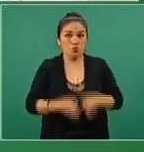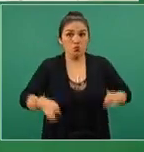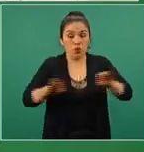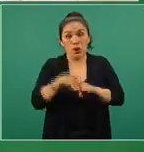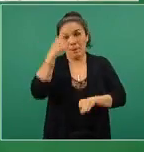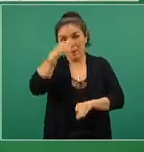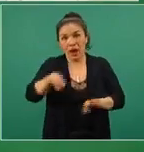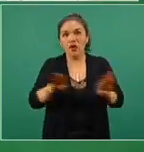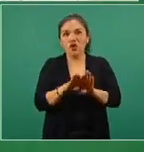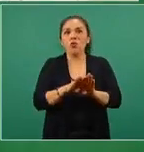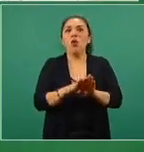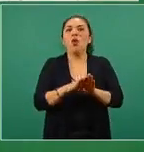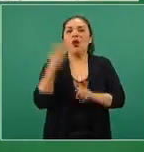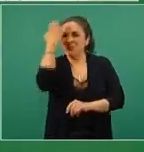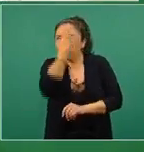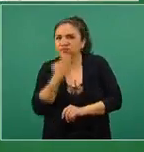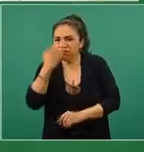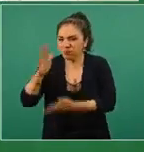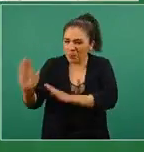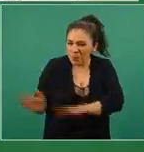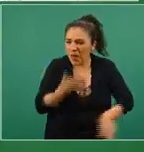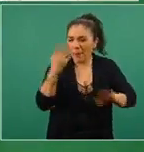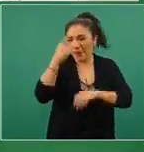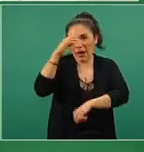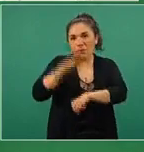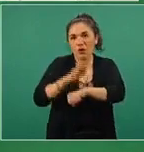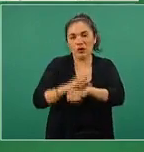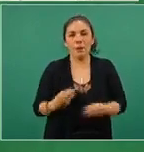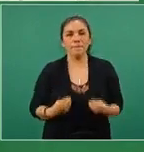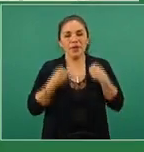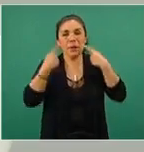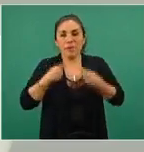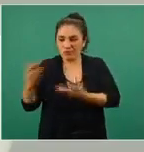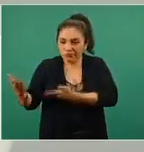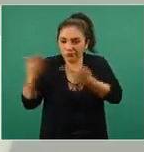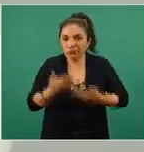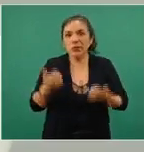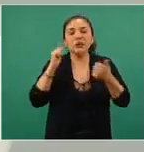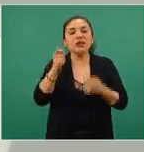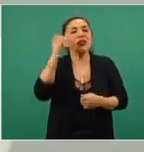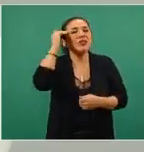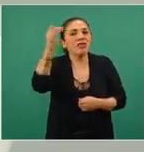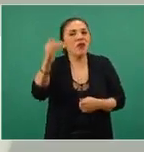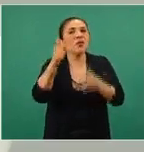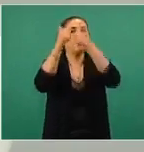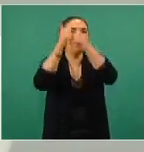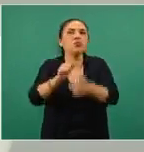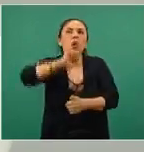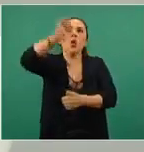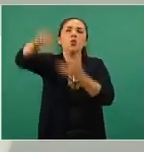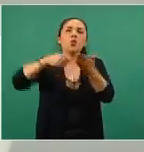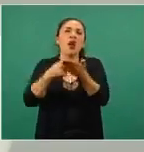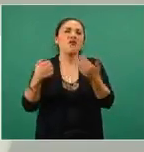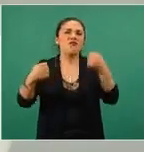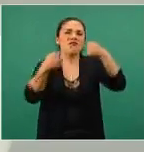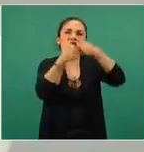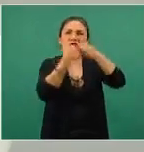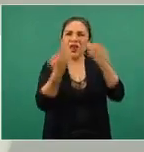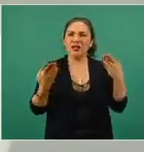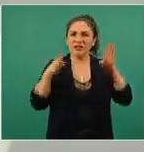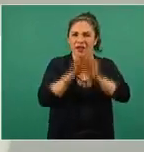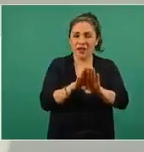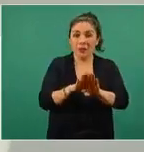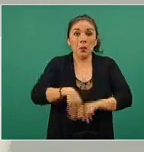para establecer los filtros, para poder proteger la vida de quienes pasaron un tiempo que se mantuvieron las fronteras cerradas,